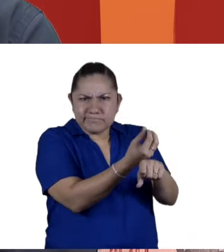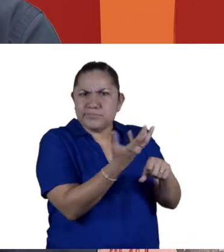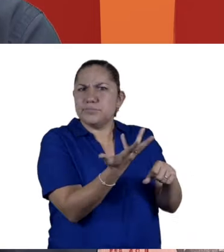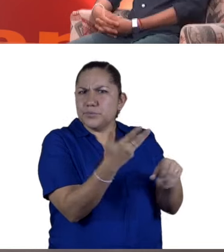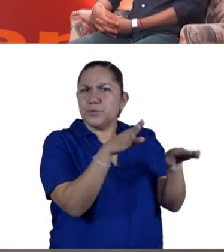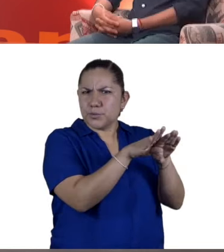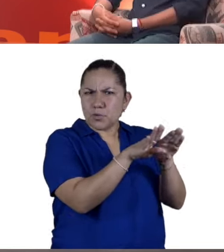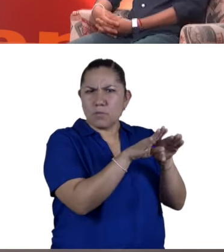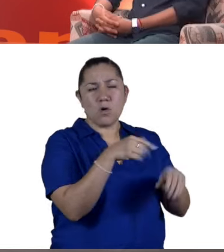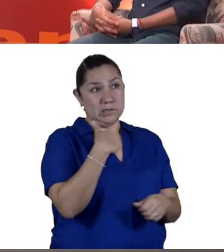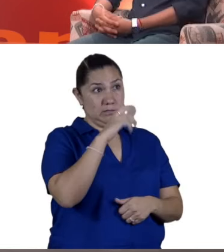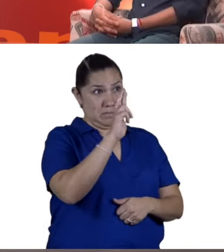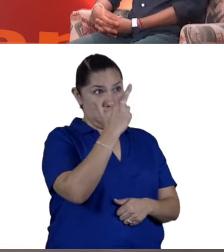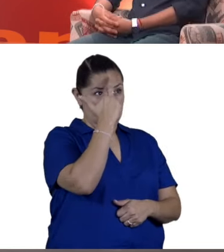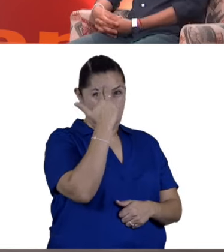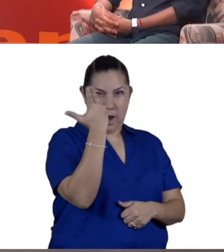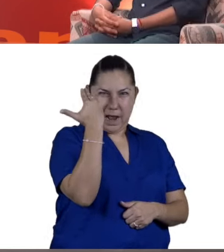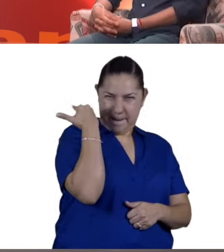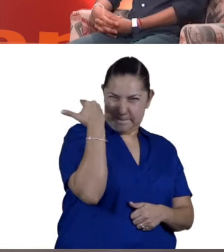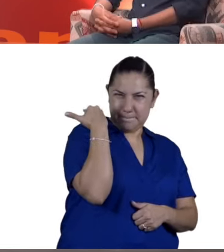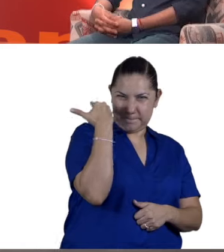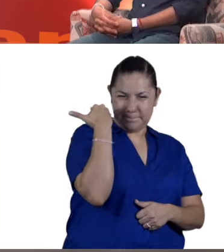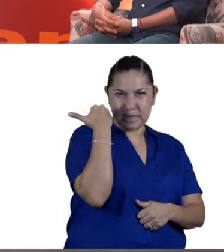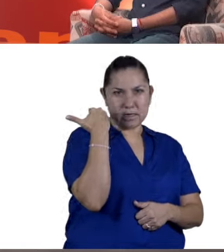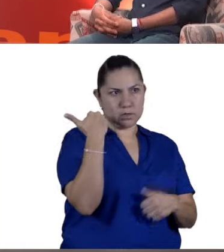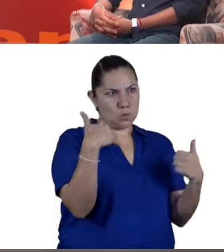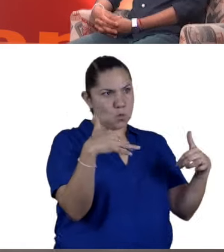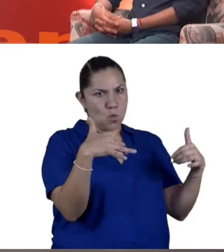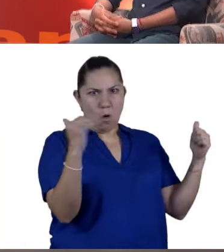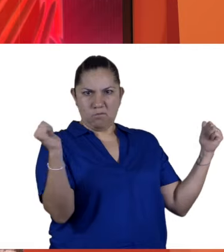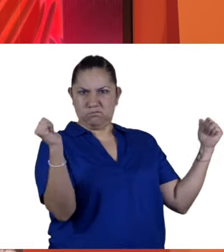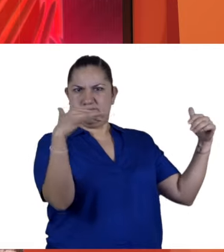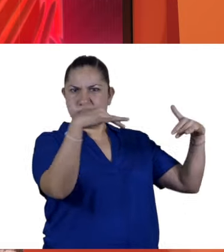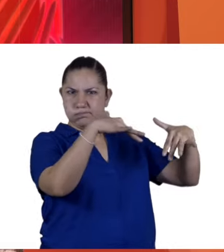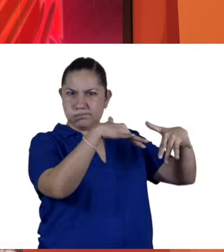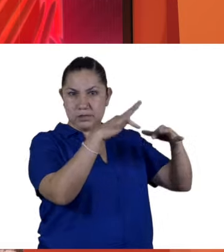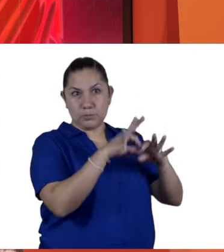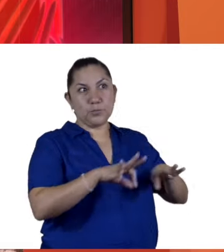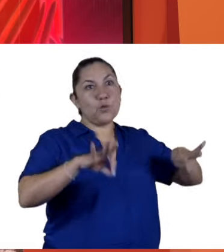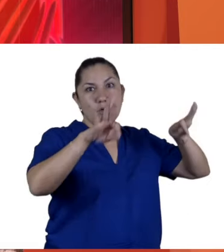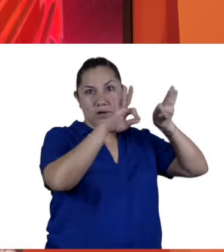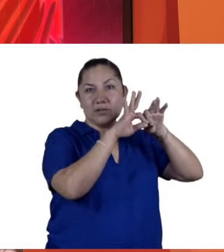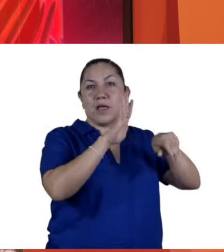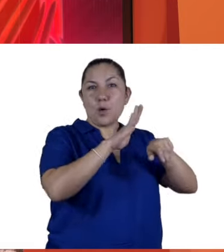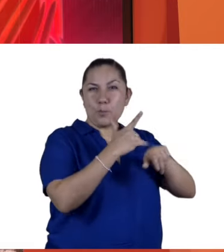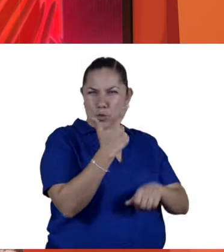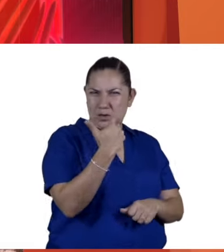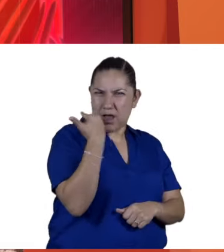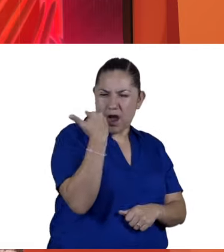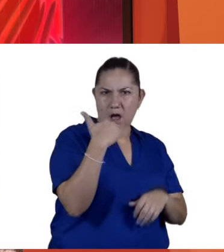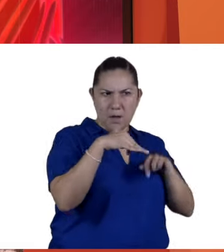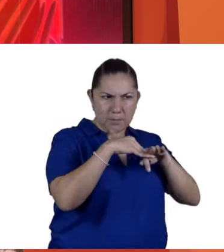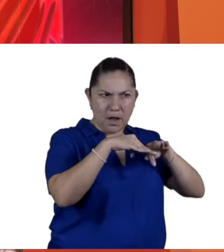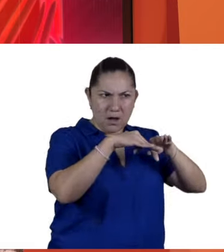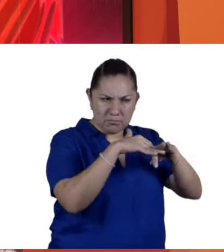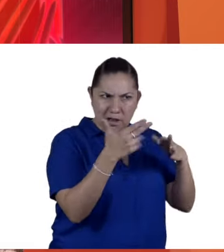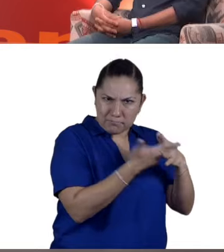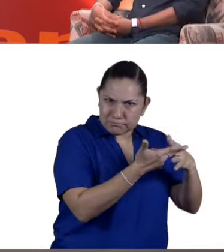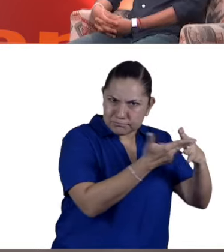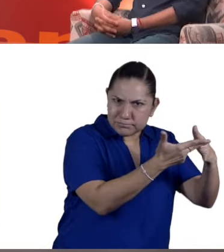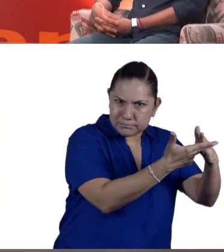se están llevando a cabo? Yo sé que hace poco hubo como una reunión importante, porque, bueno, pues por los